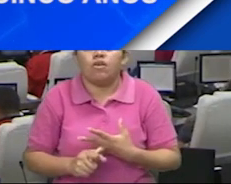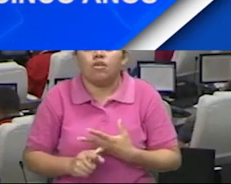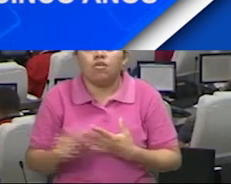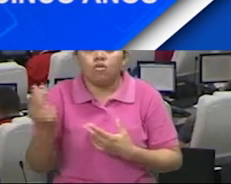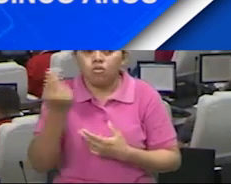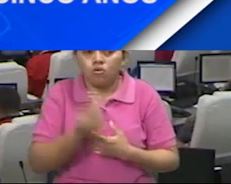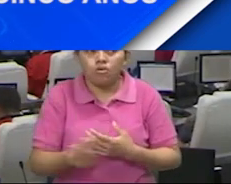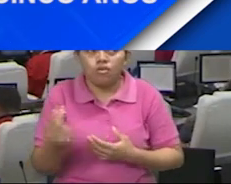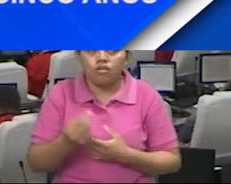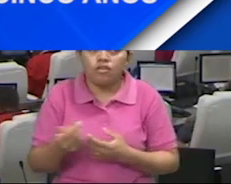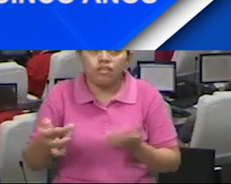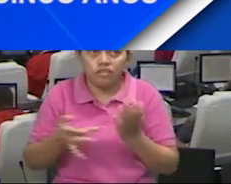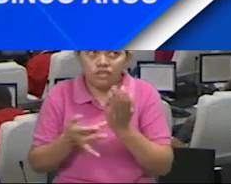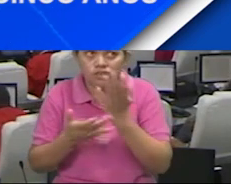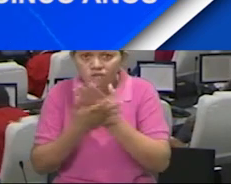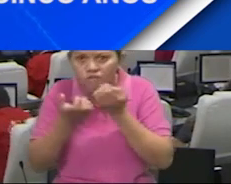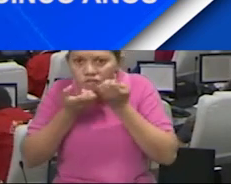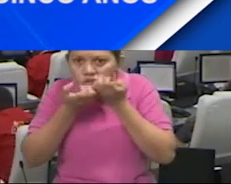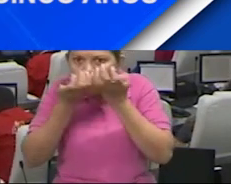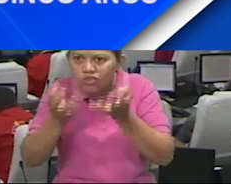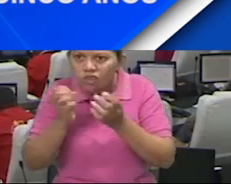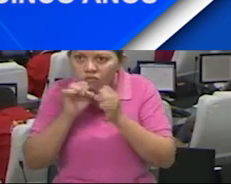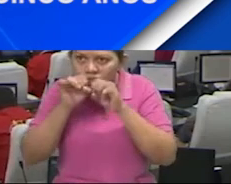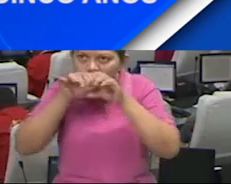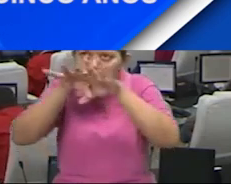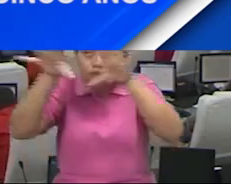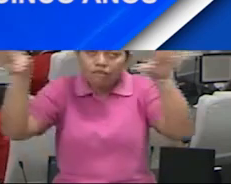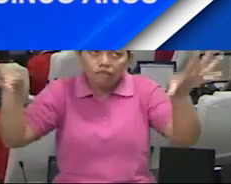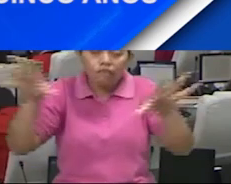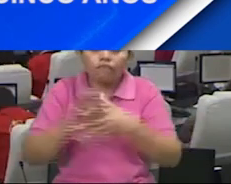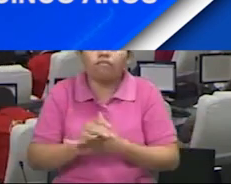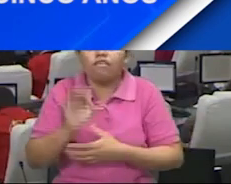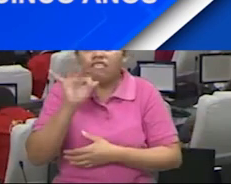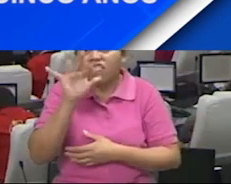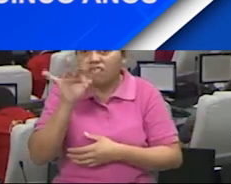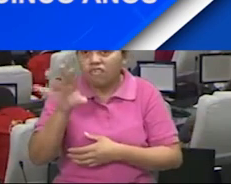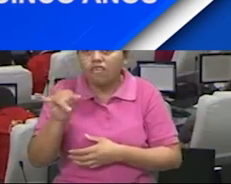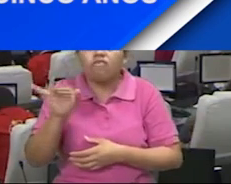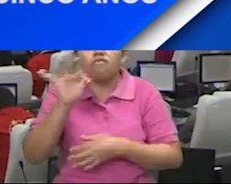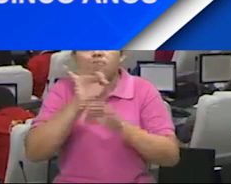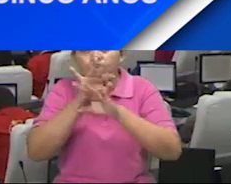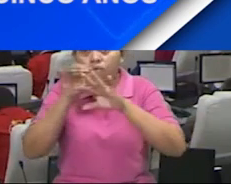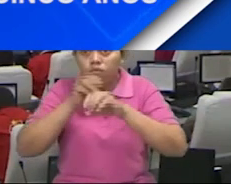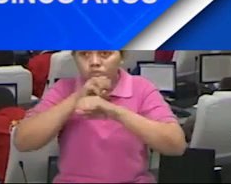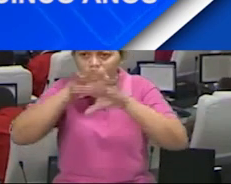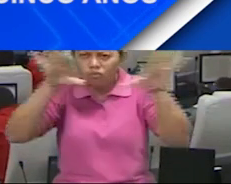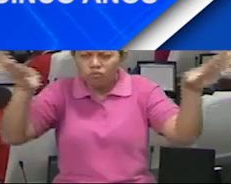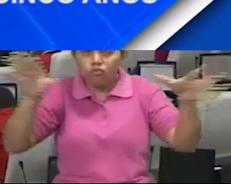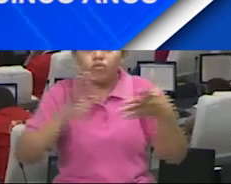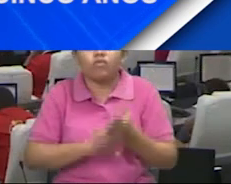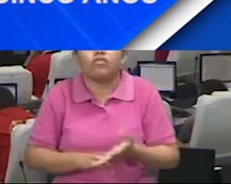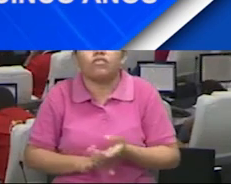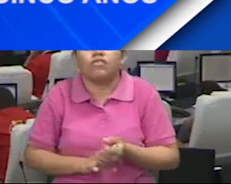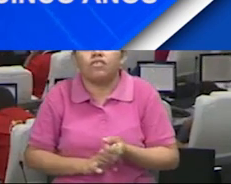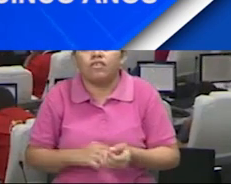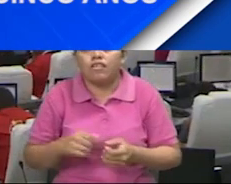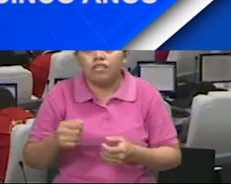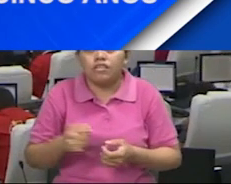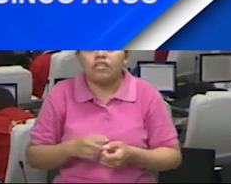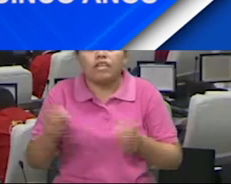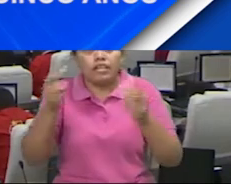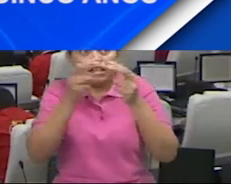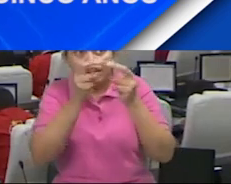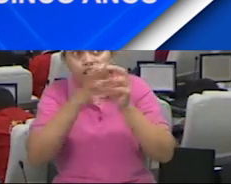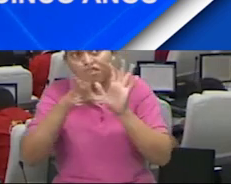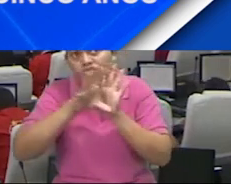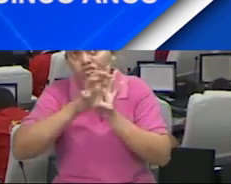los conocimientos académicos, experiencia laboral y demás méritos con los que cuenta cada candidato y